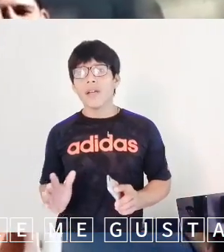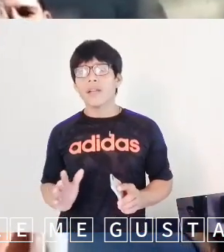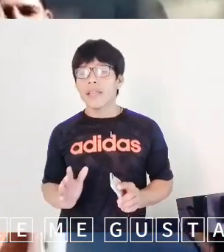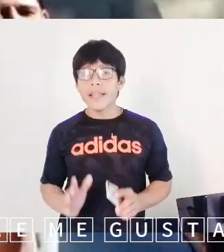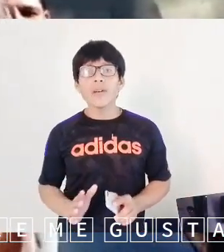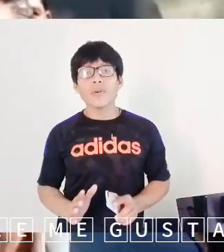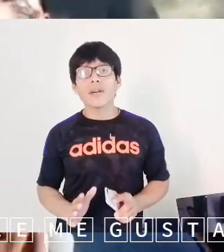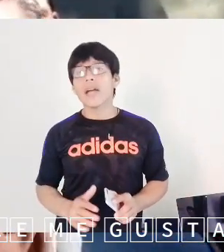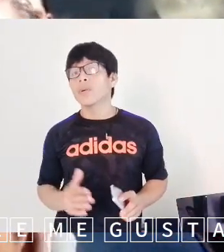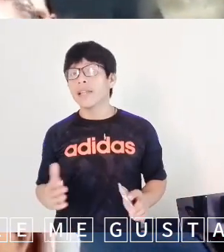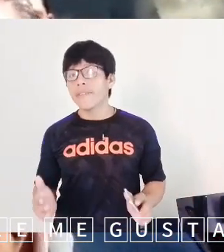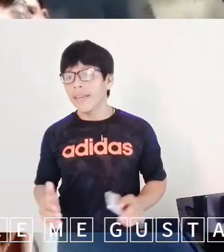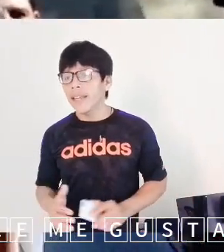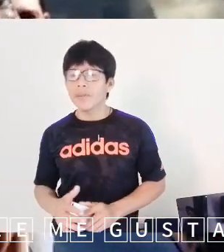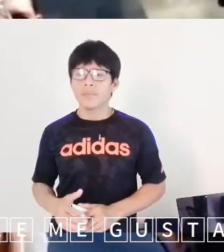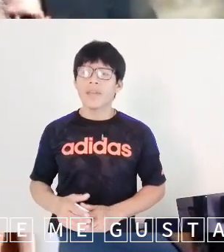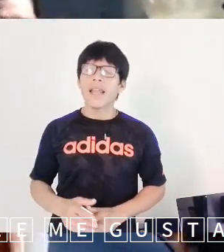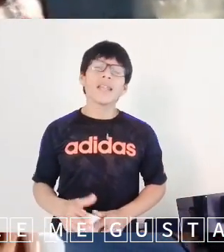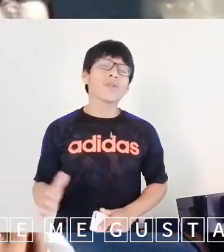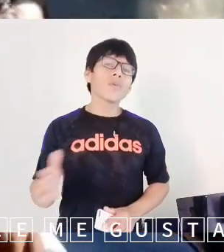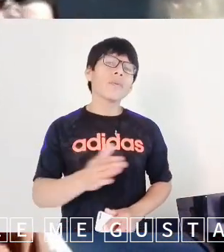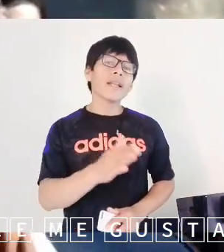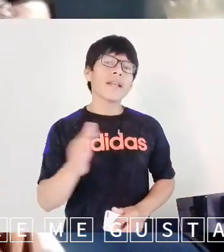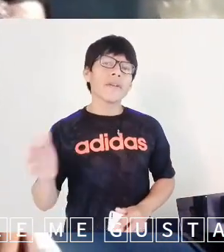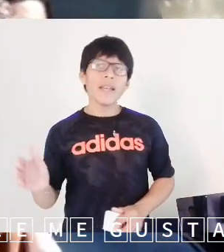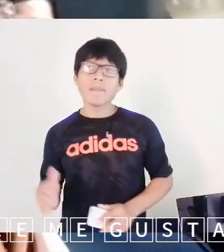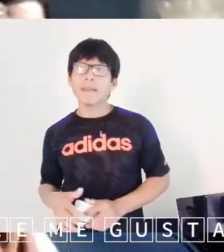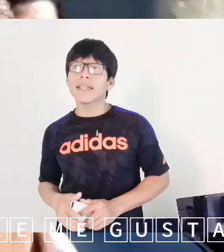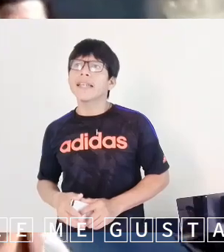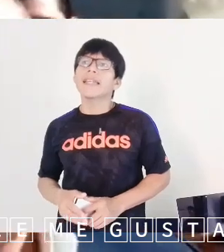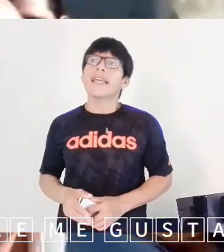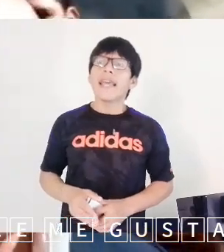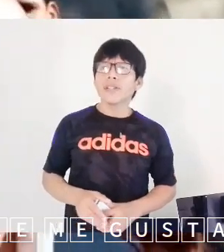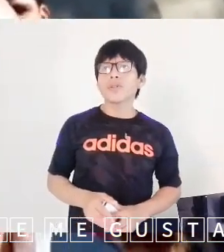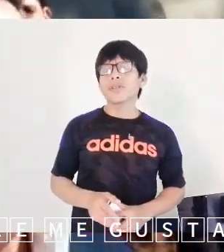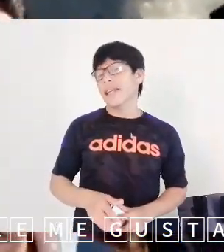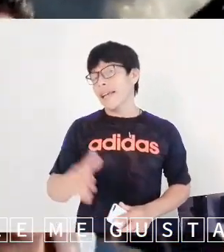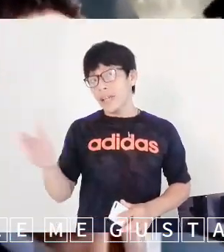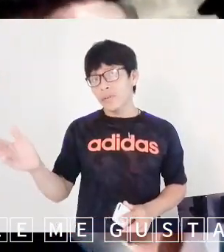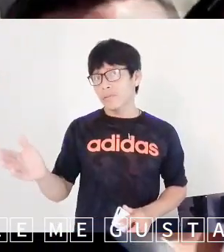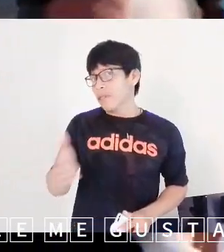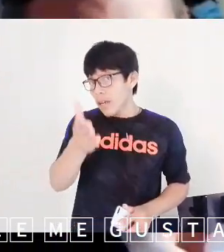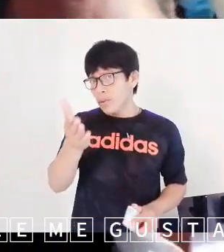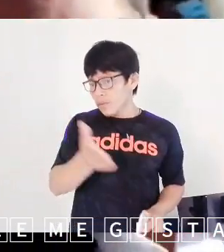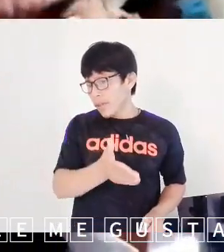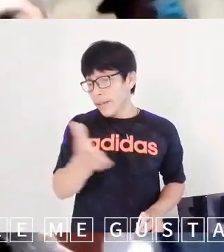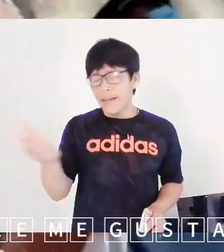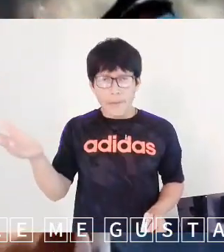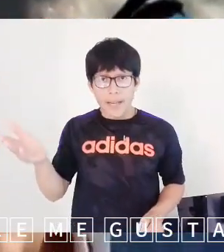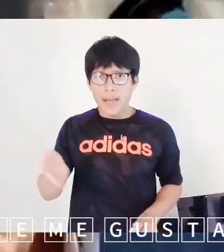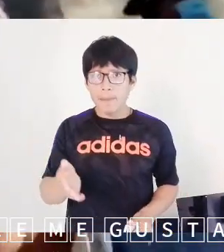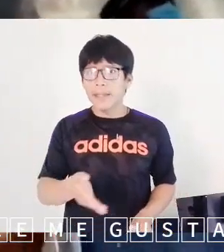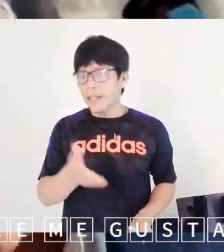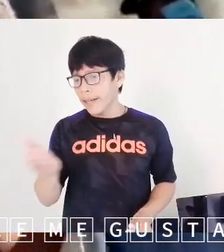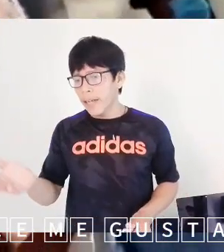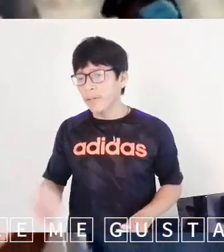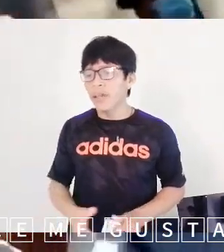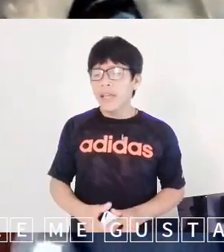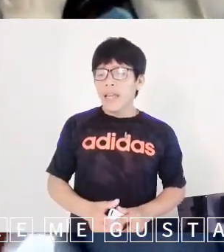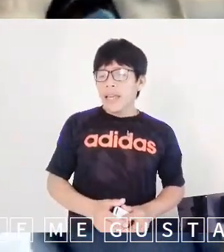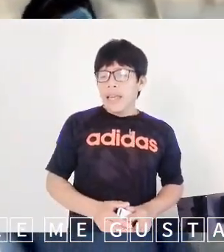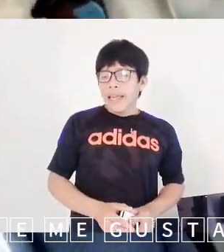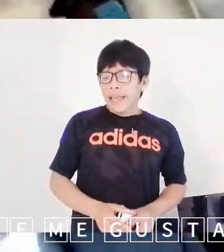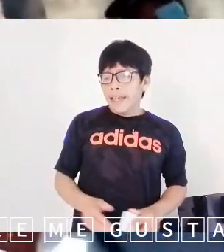estado de Hidalgo, Carolina Villano. Les tocó una buena rebanada de pastel y de hecho, de regaño, claro, una buena rebanada de pastel de